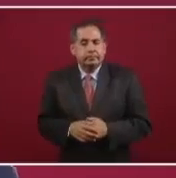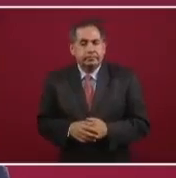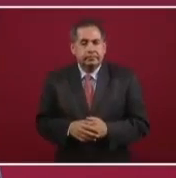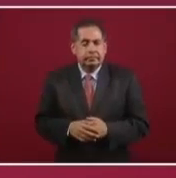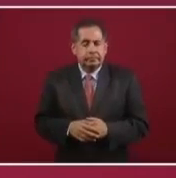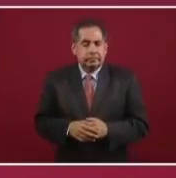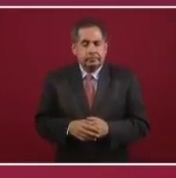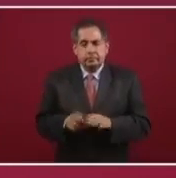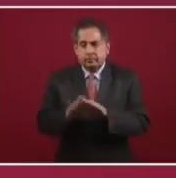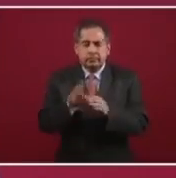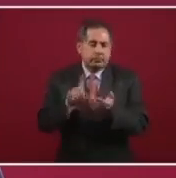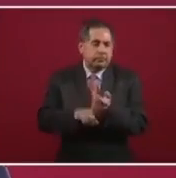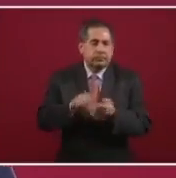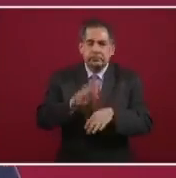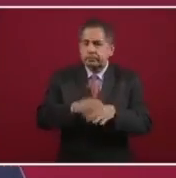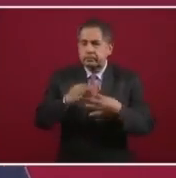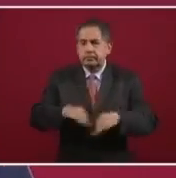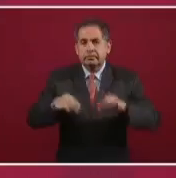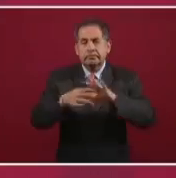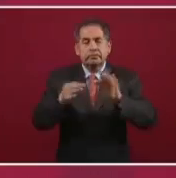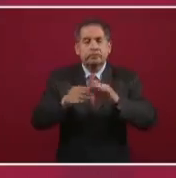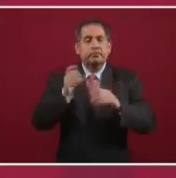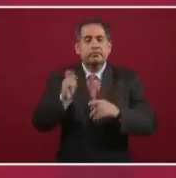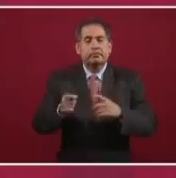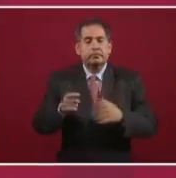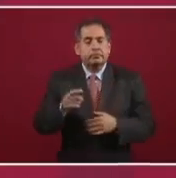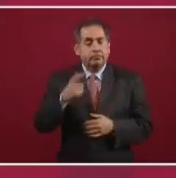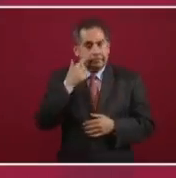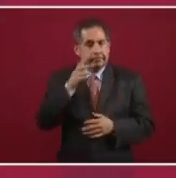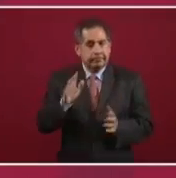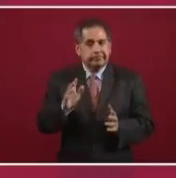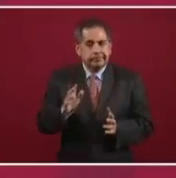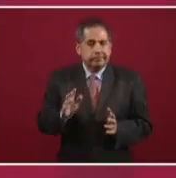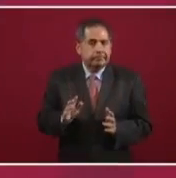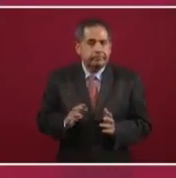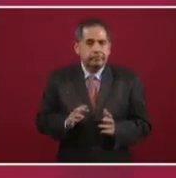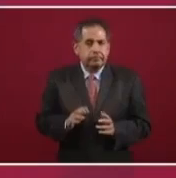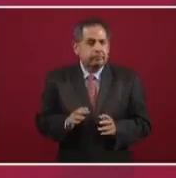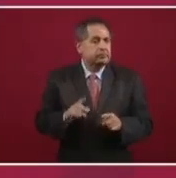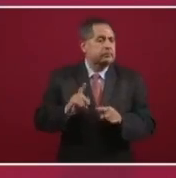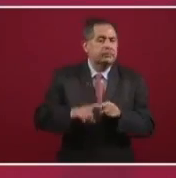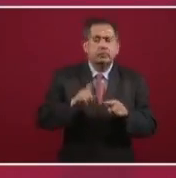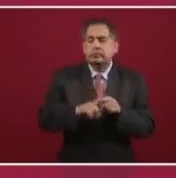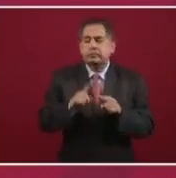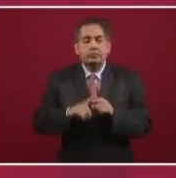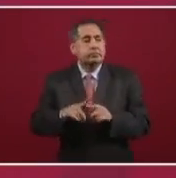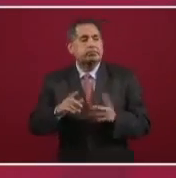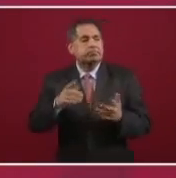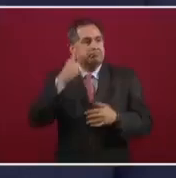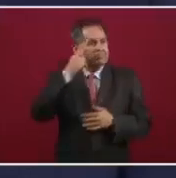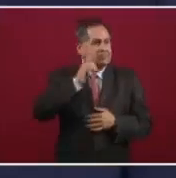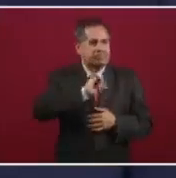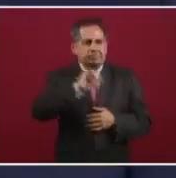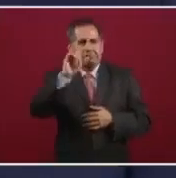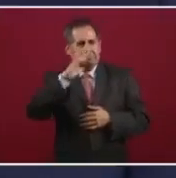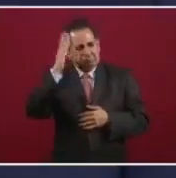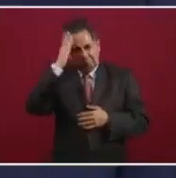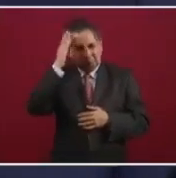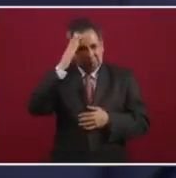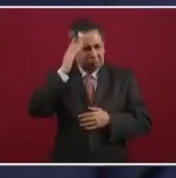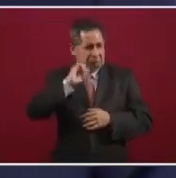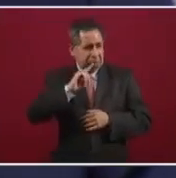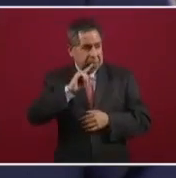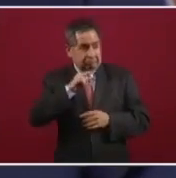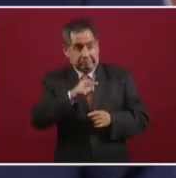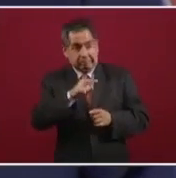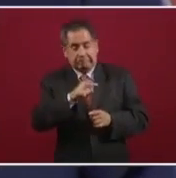lo principal era ver qué personaje famoso era